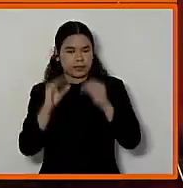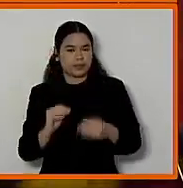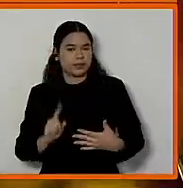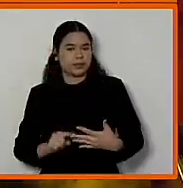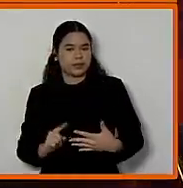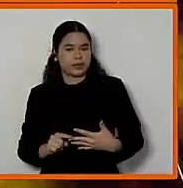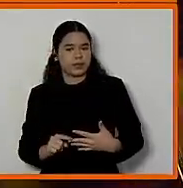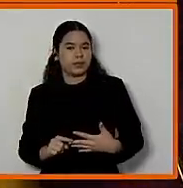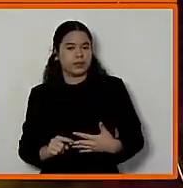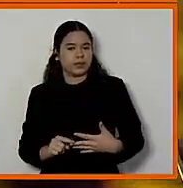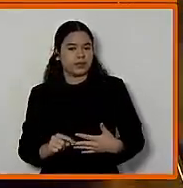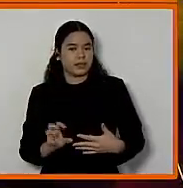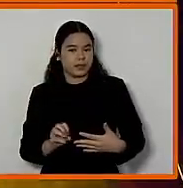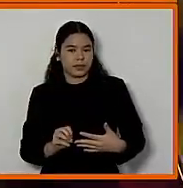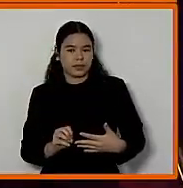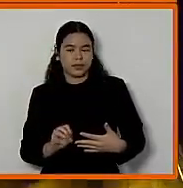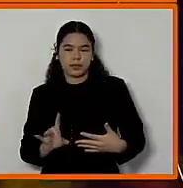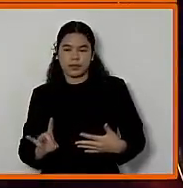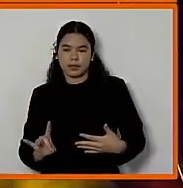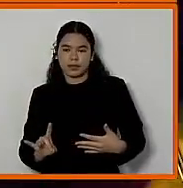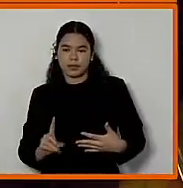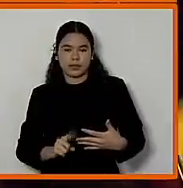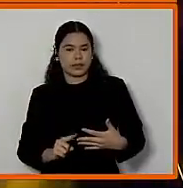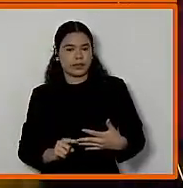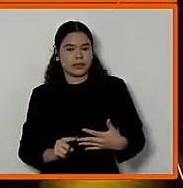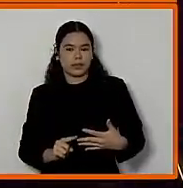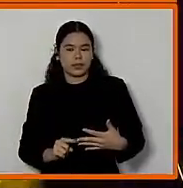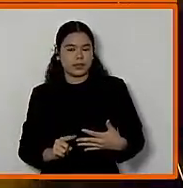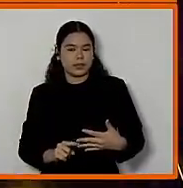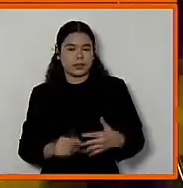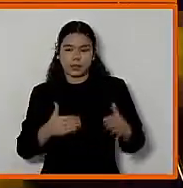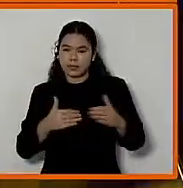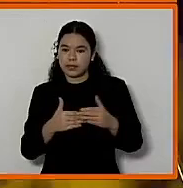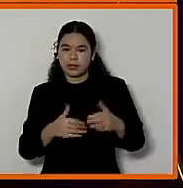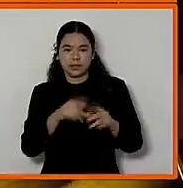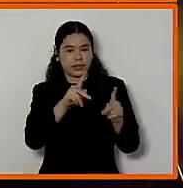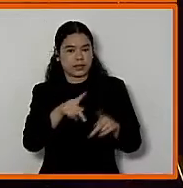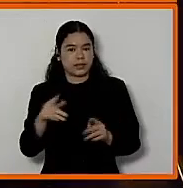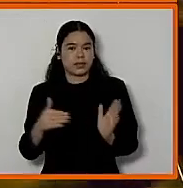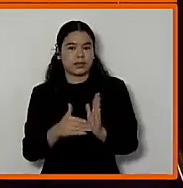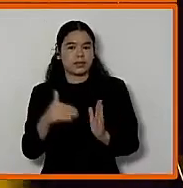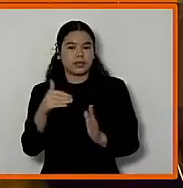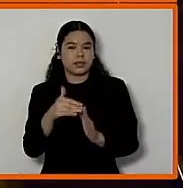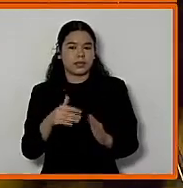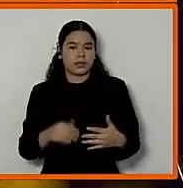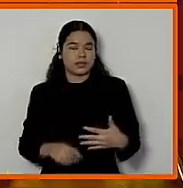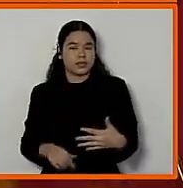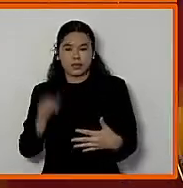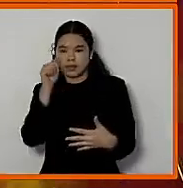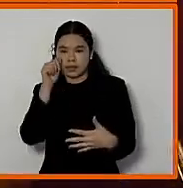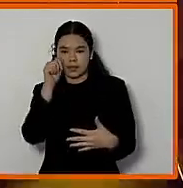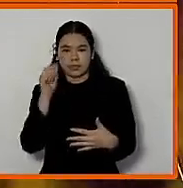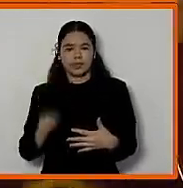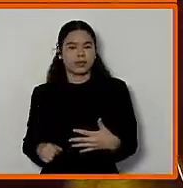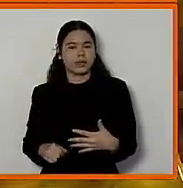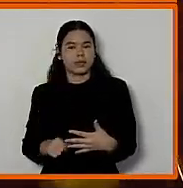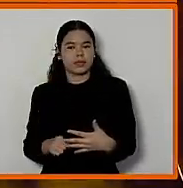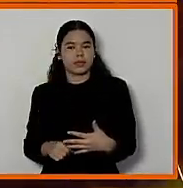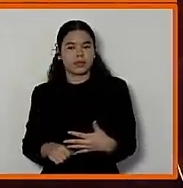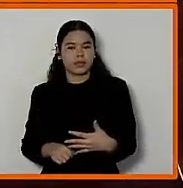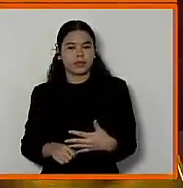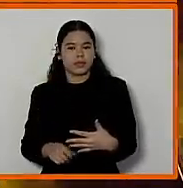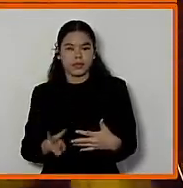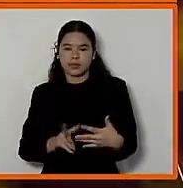este es el 08. Cuarto número ganador y más cerca del millonario, atento, porque es